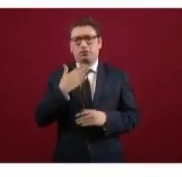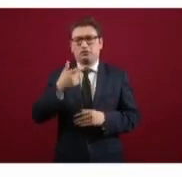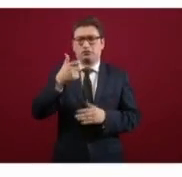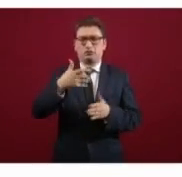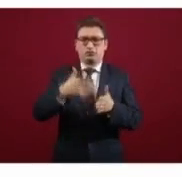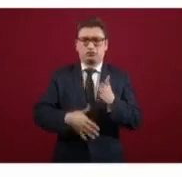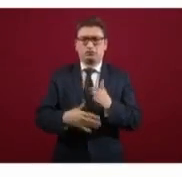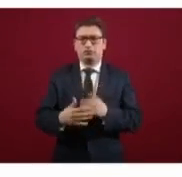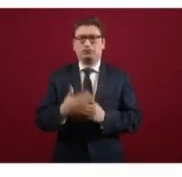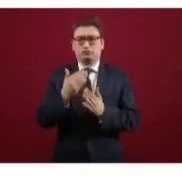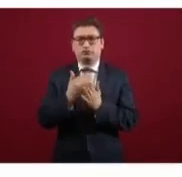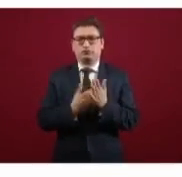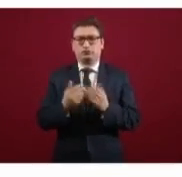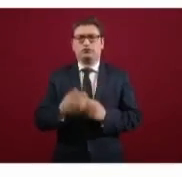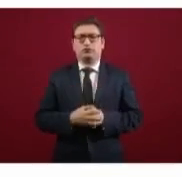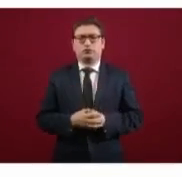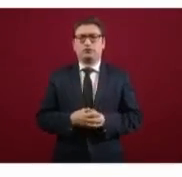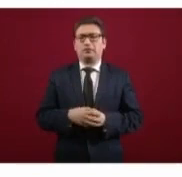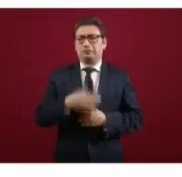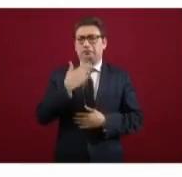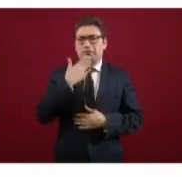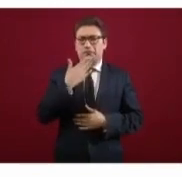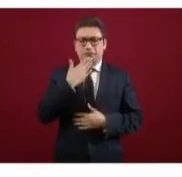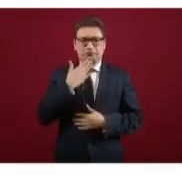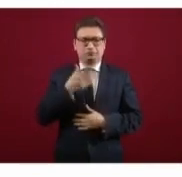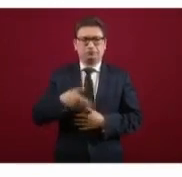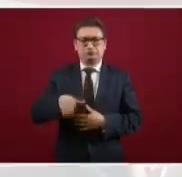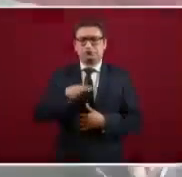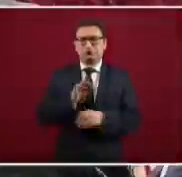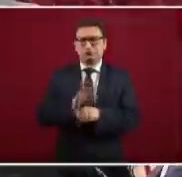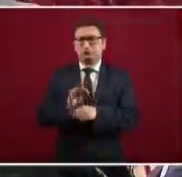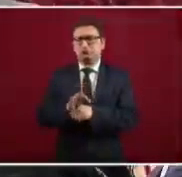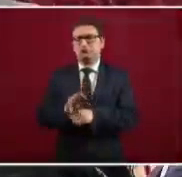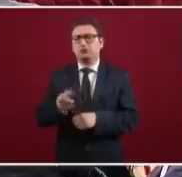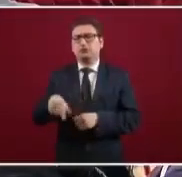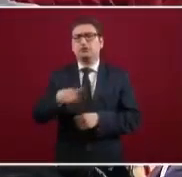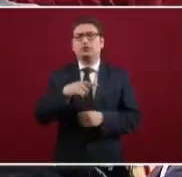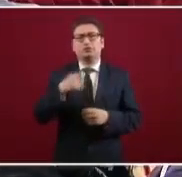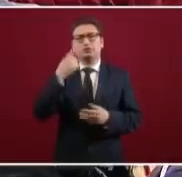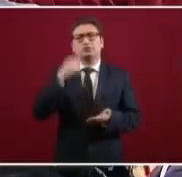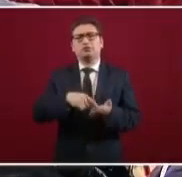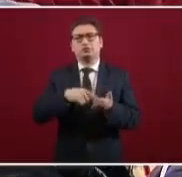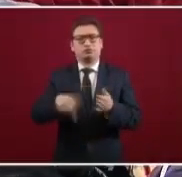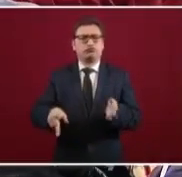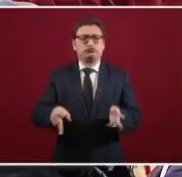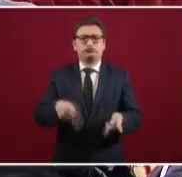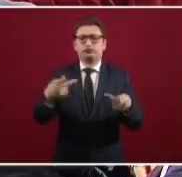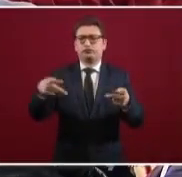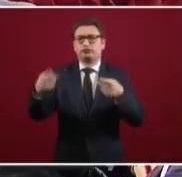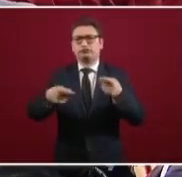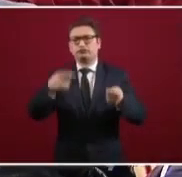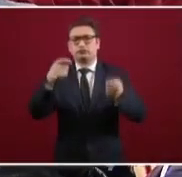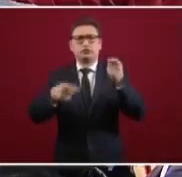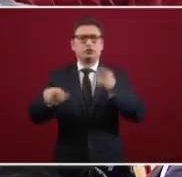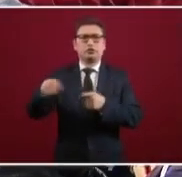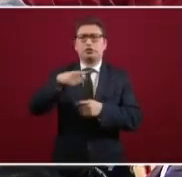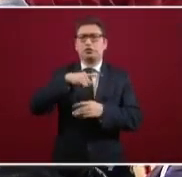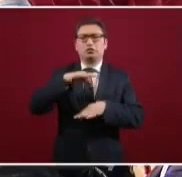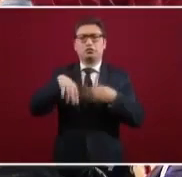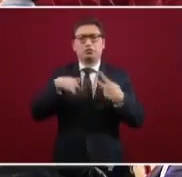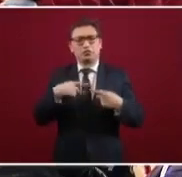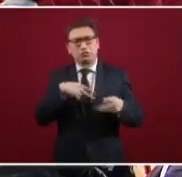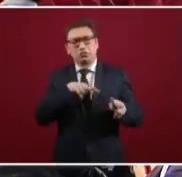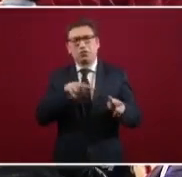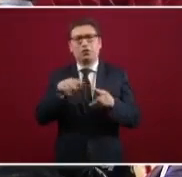precio módico con condiciones bastante favorables y creo que es una subasta atractiva como ya les dije es una subasta